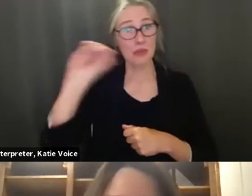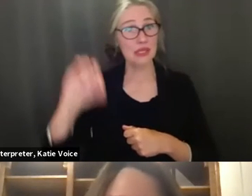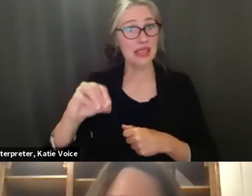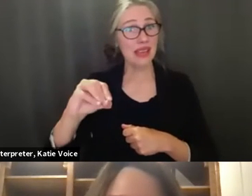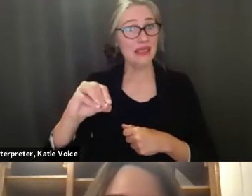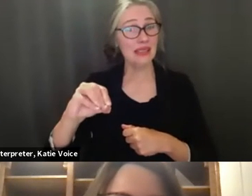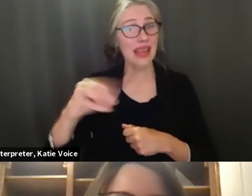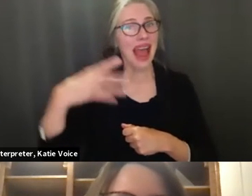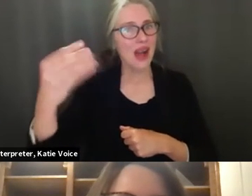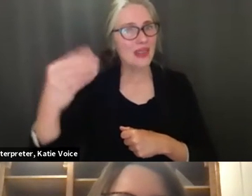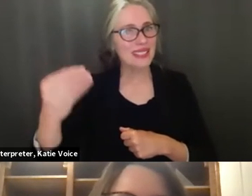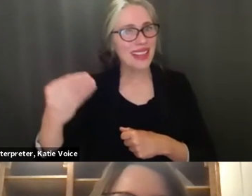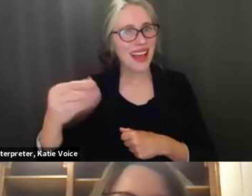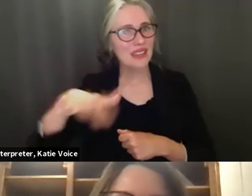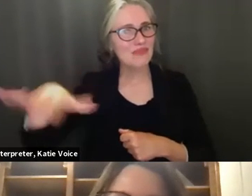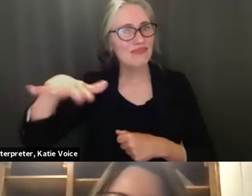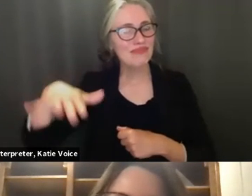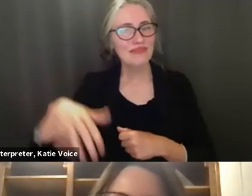libre.